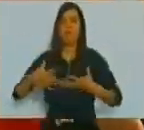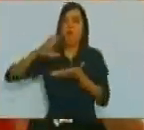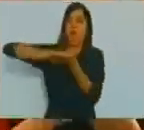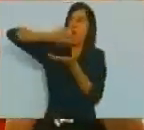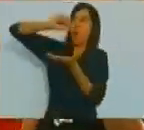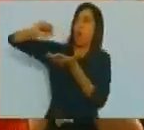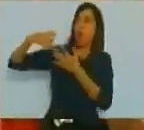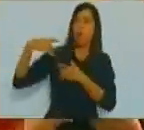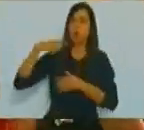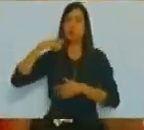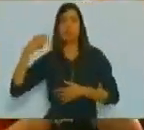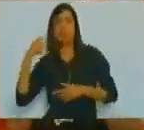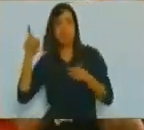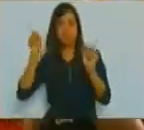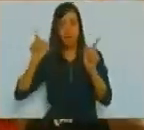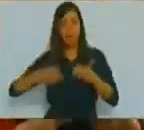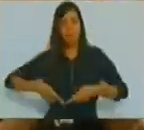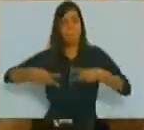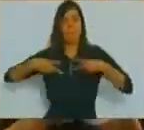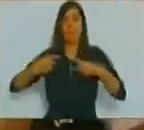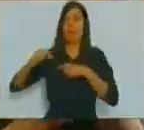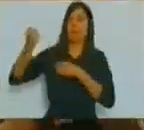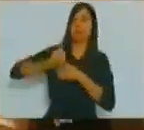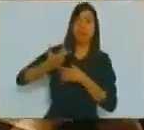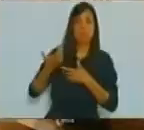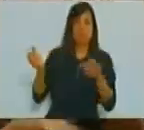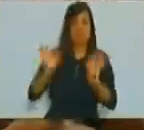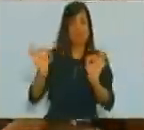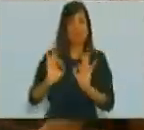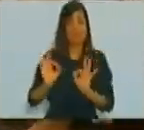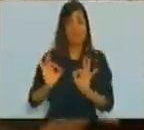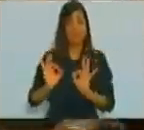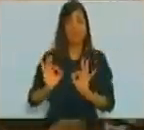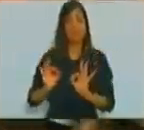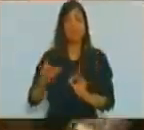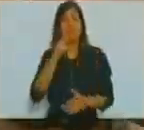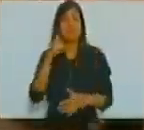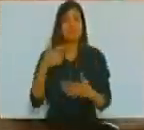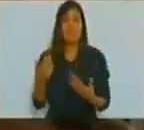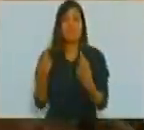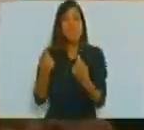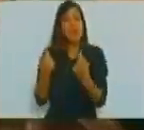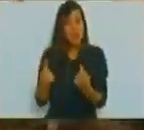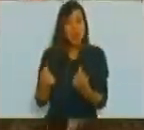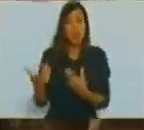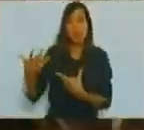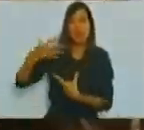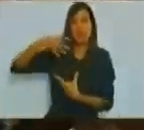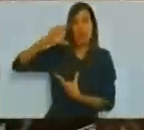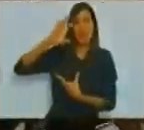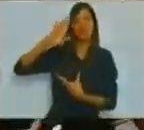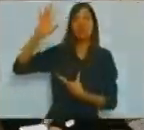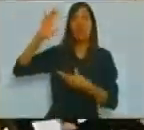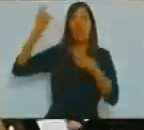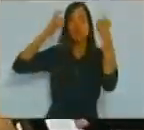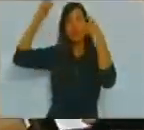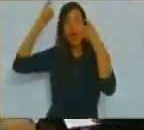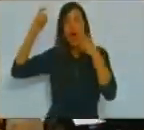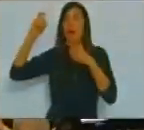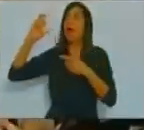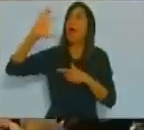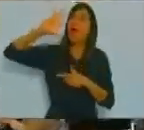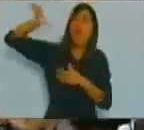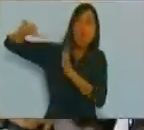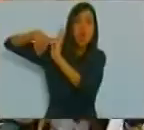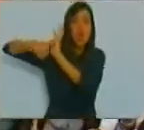rebajarse la vida aunque nadie me arrebate el sueño bolivariano el